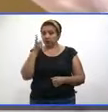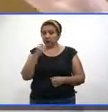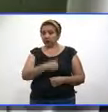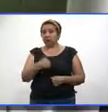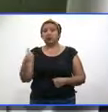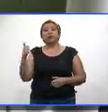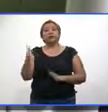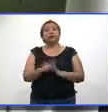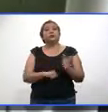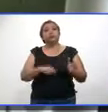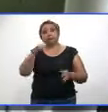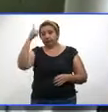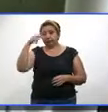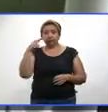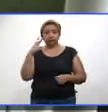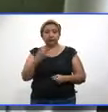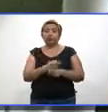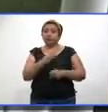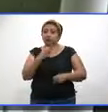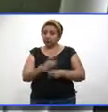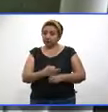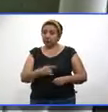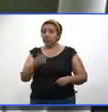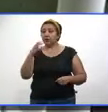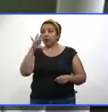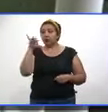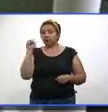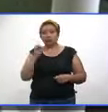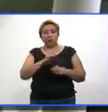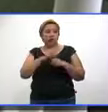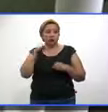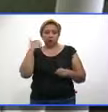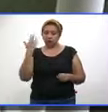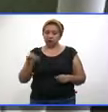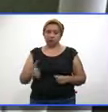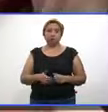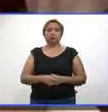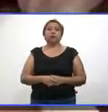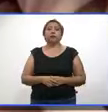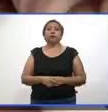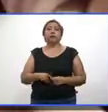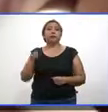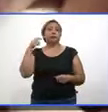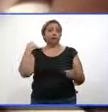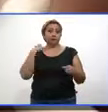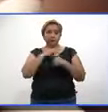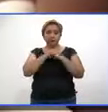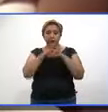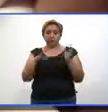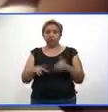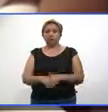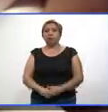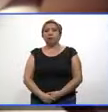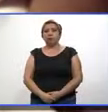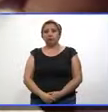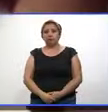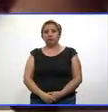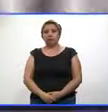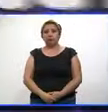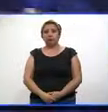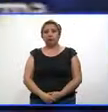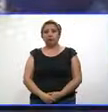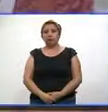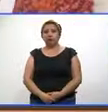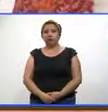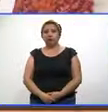cada 6 meses para la detección oportuna tanto de caries como cualquier otro padecimiento. Maribel Vega, Tele Yucatán, te informa.